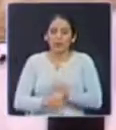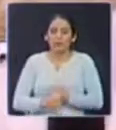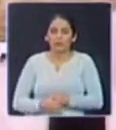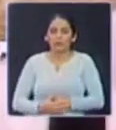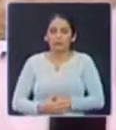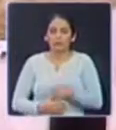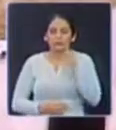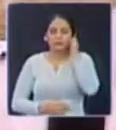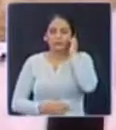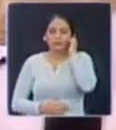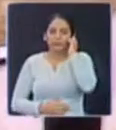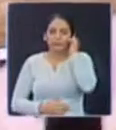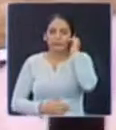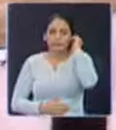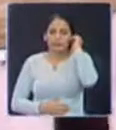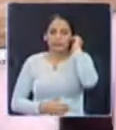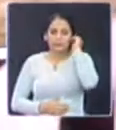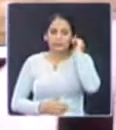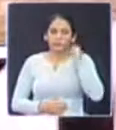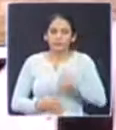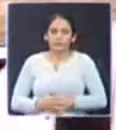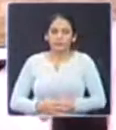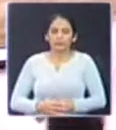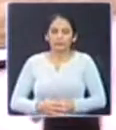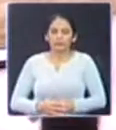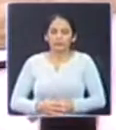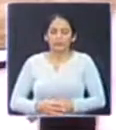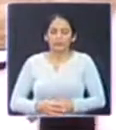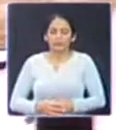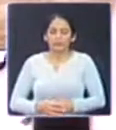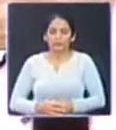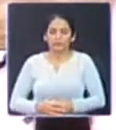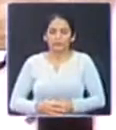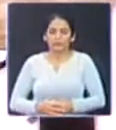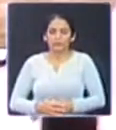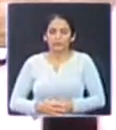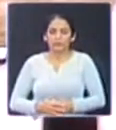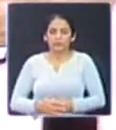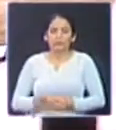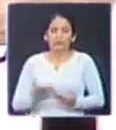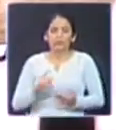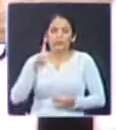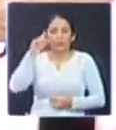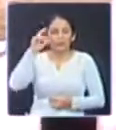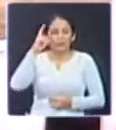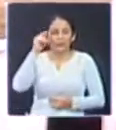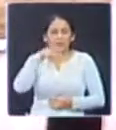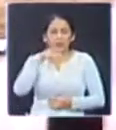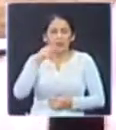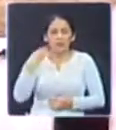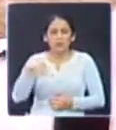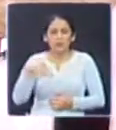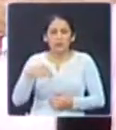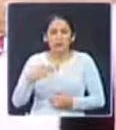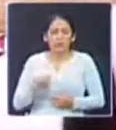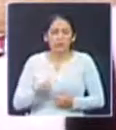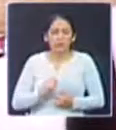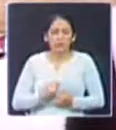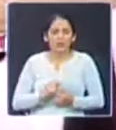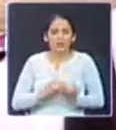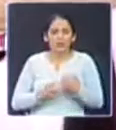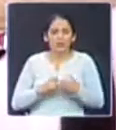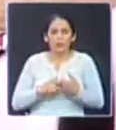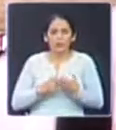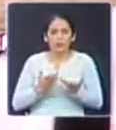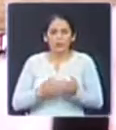llegó a sacarlo justo esa semana de la final porque creo que el miércoles hizo otro acto de disciplina que, bueno, no sé si ustedes saben,